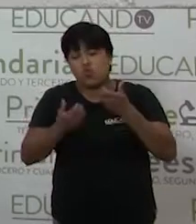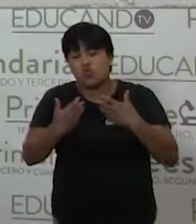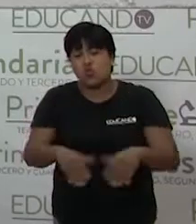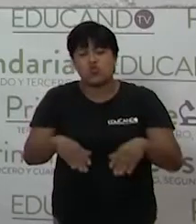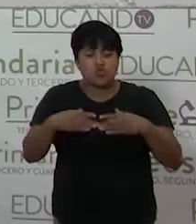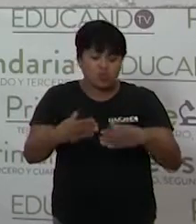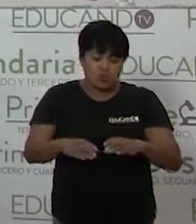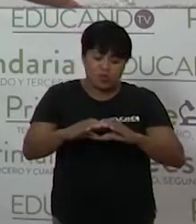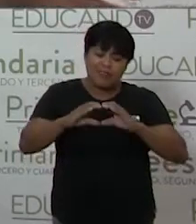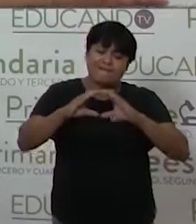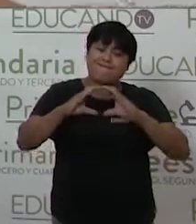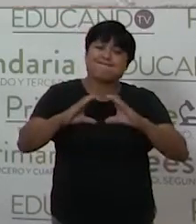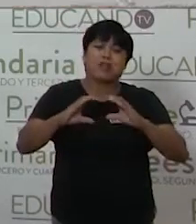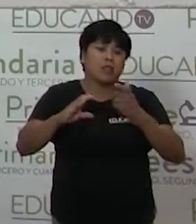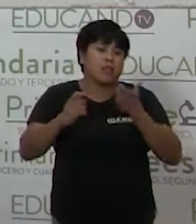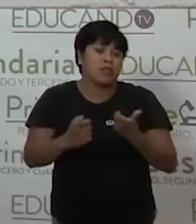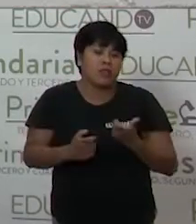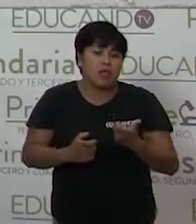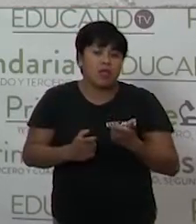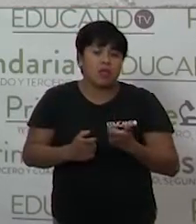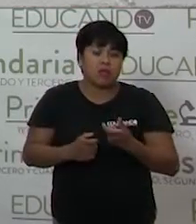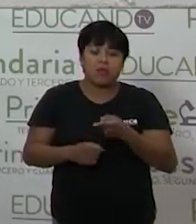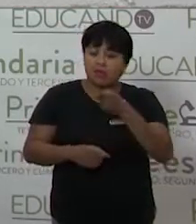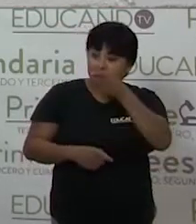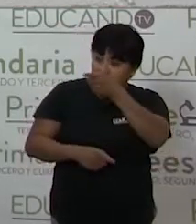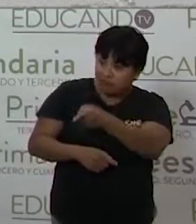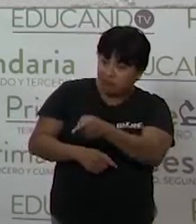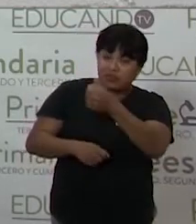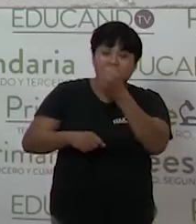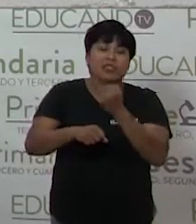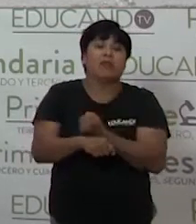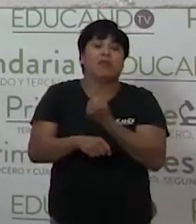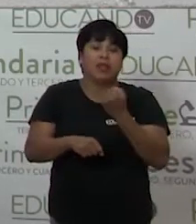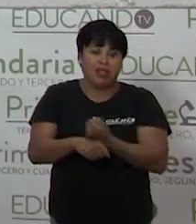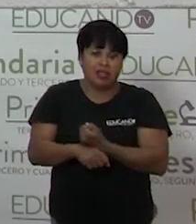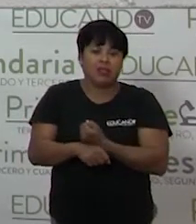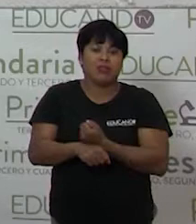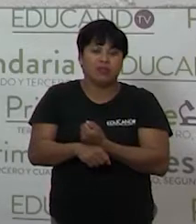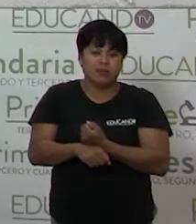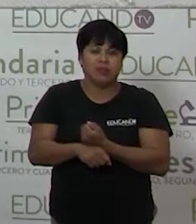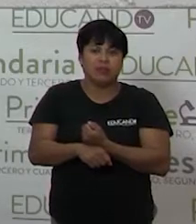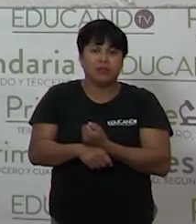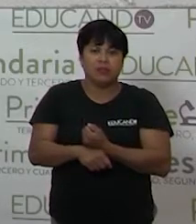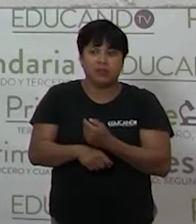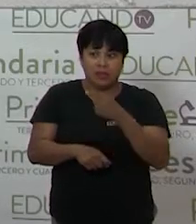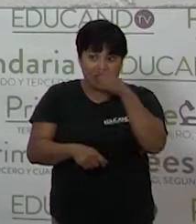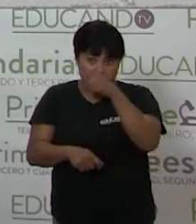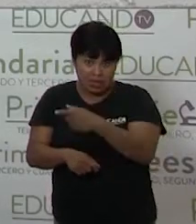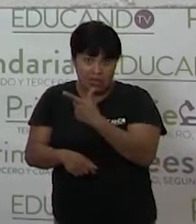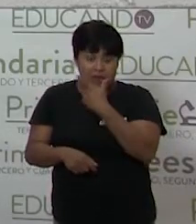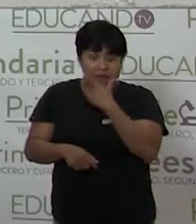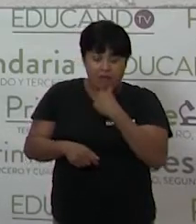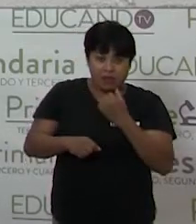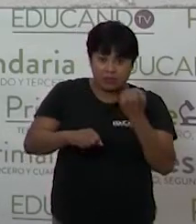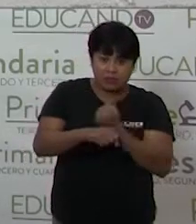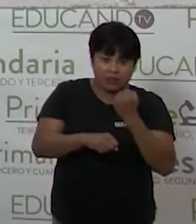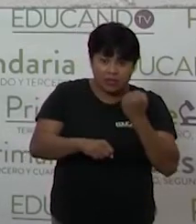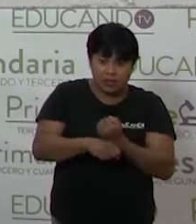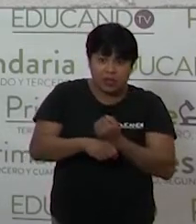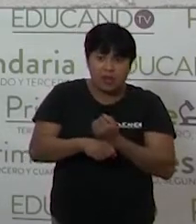muchísimo muchísimo dinero por el par de zapatos el zapatero